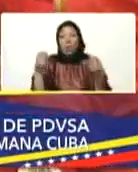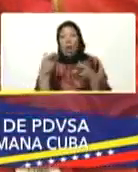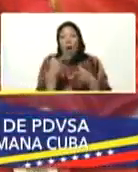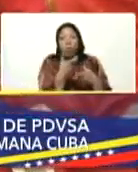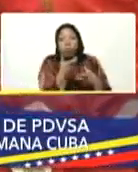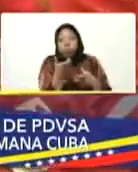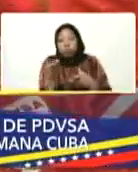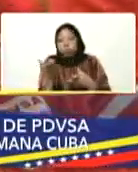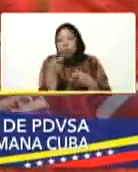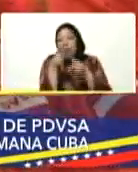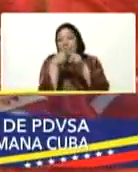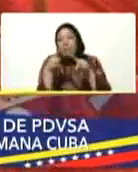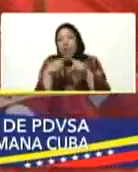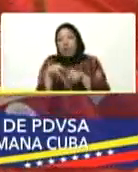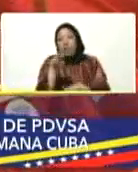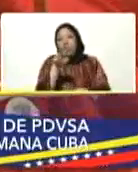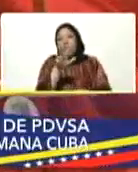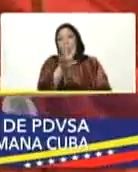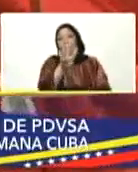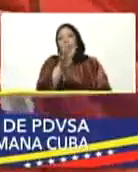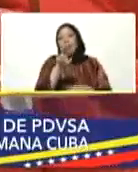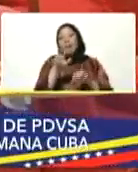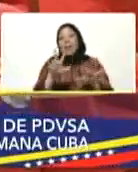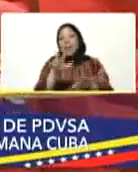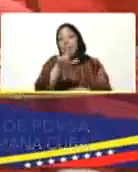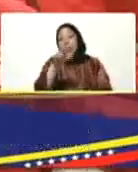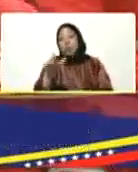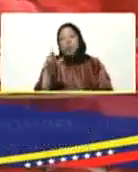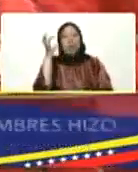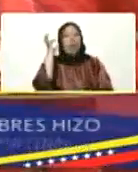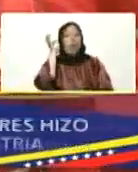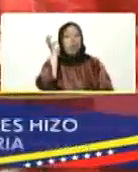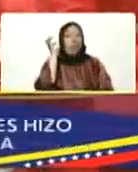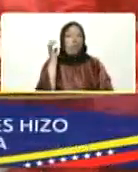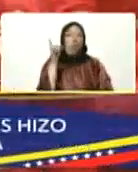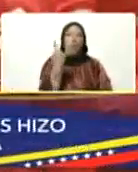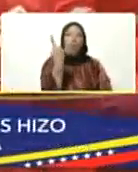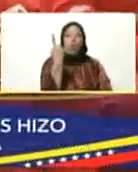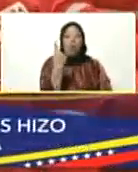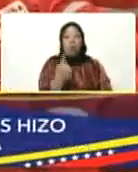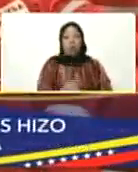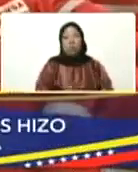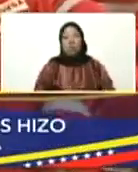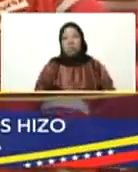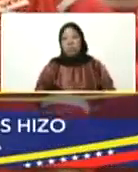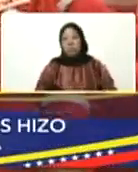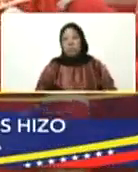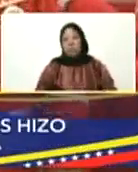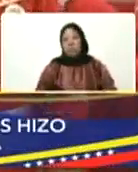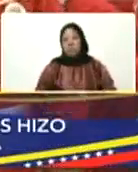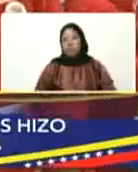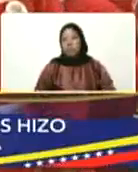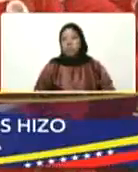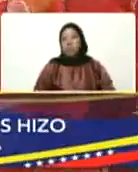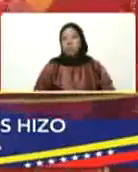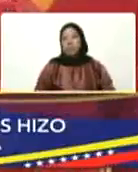Enrique, Edwin José, Ángel Eduardo, Luis Alberto, Ernesto